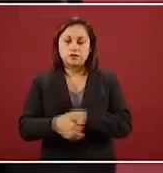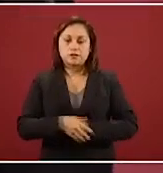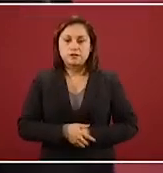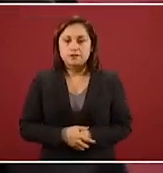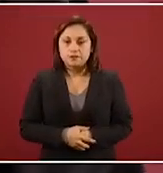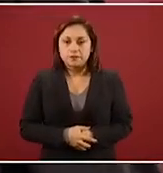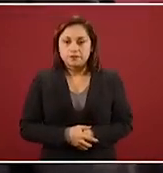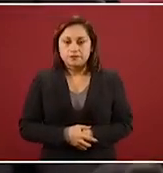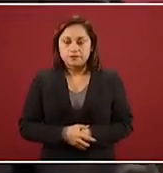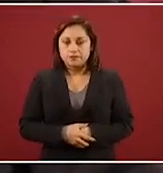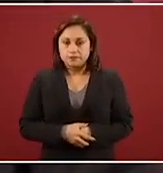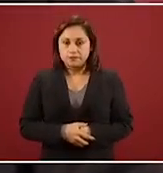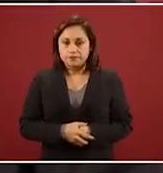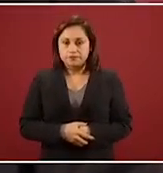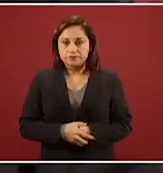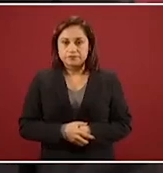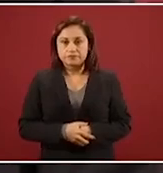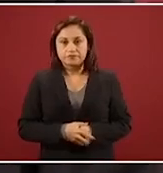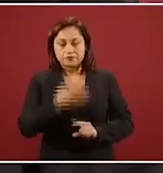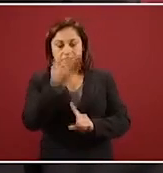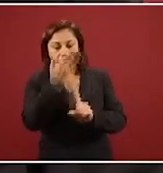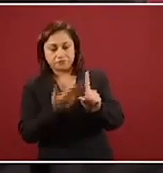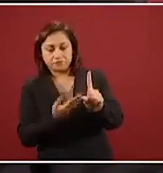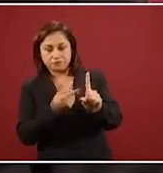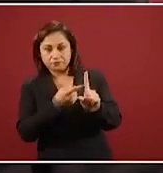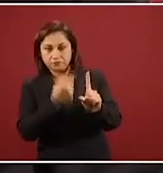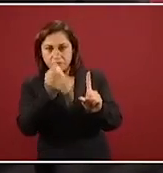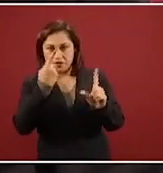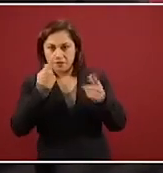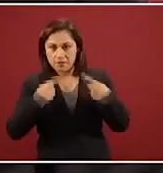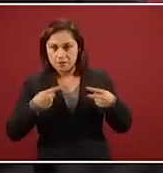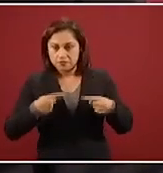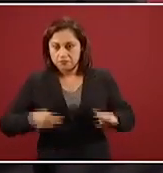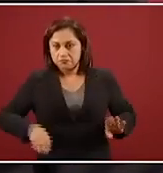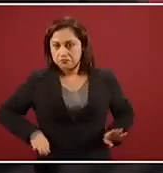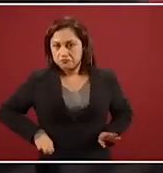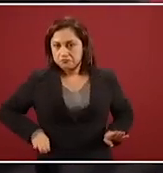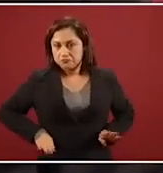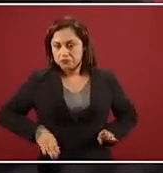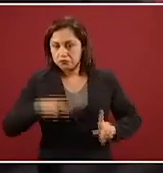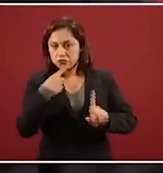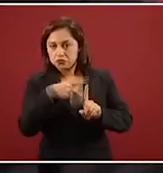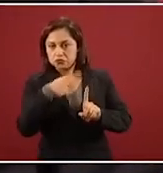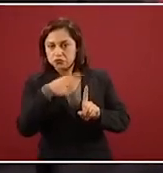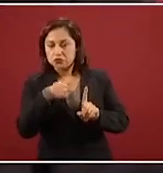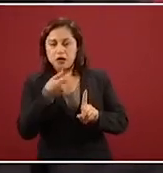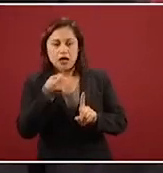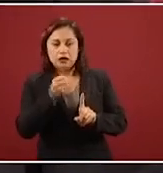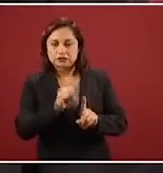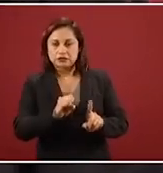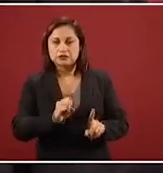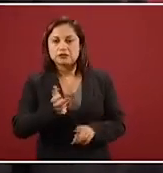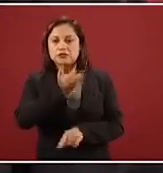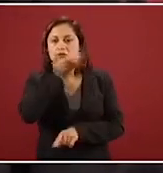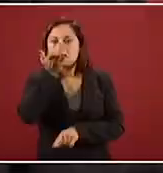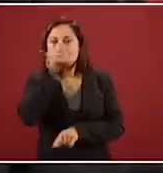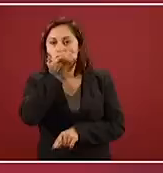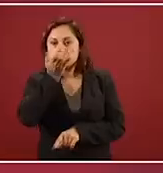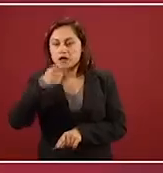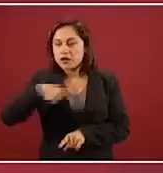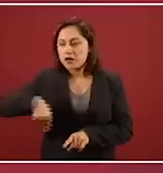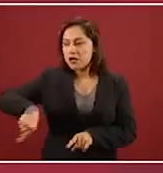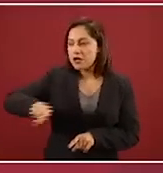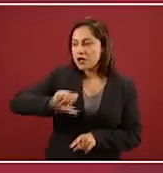es mal visto, ya no es como antes de